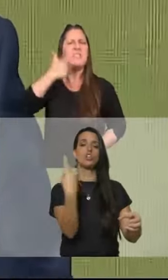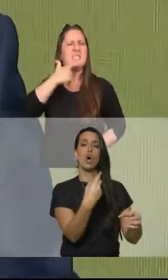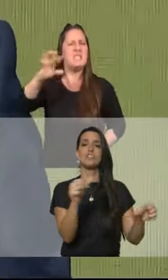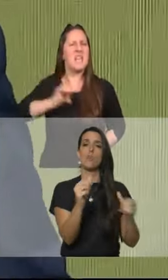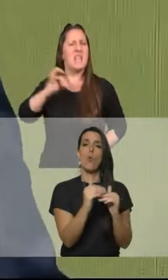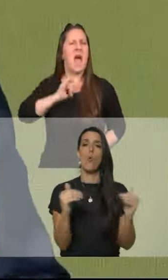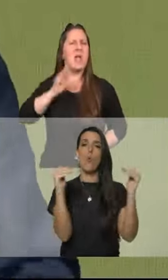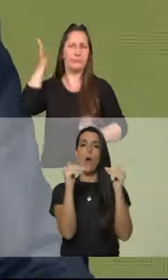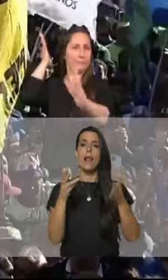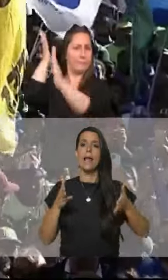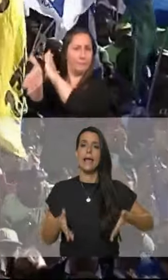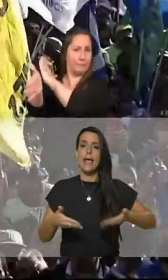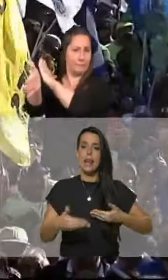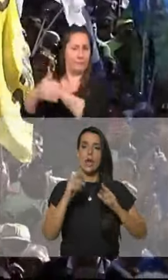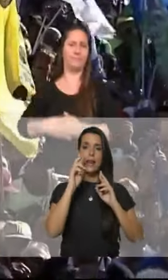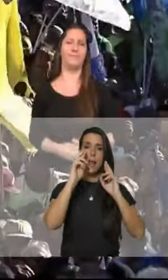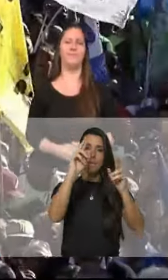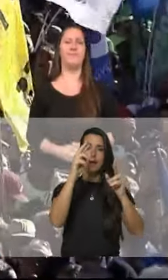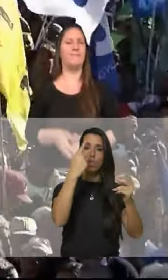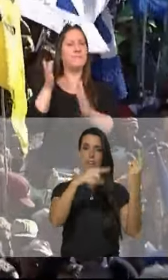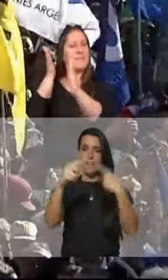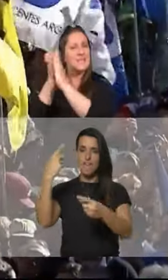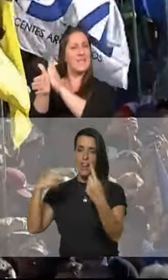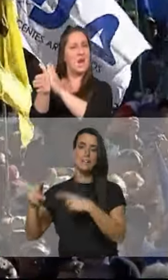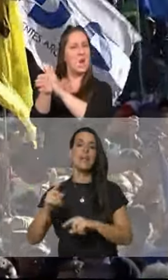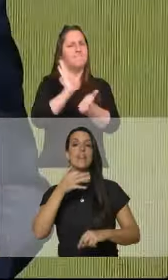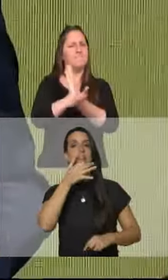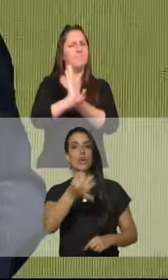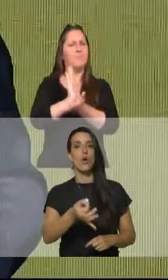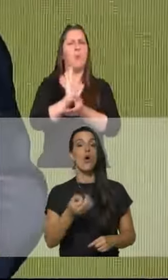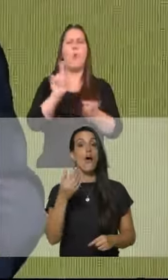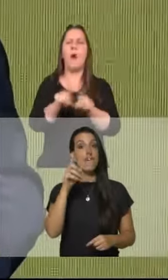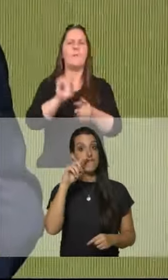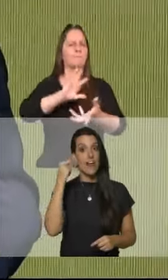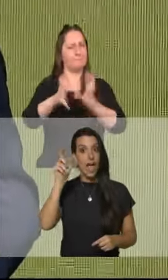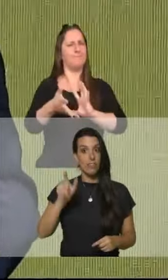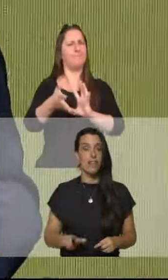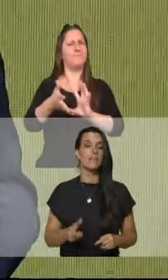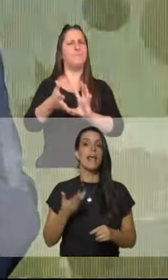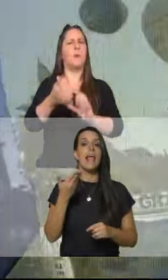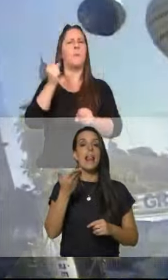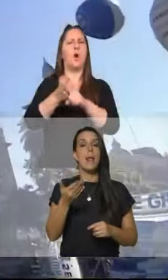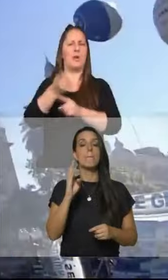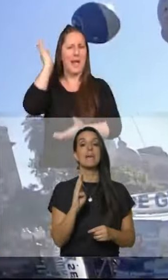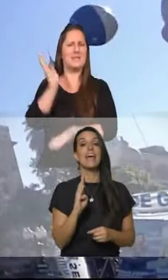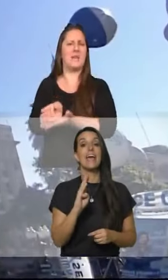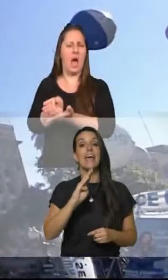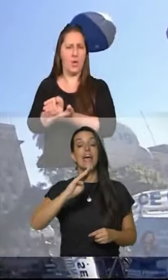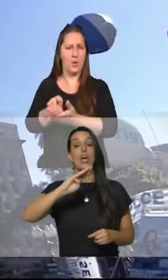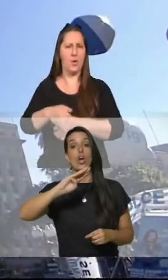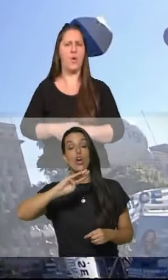igualdad de género y respeto a las diversidades sostuvo Fernández quien presidía el PJ desde